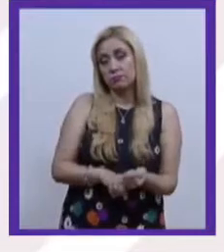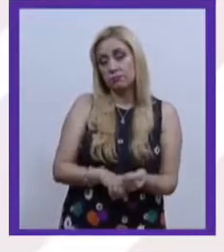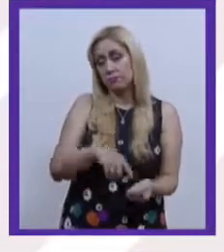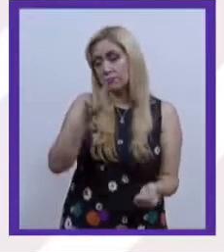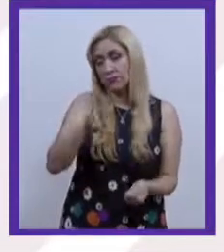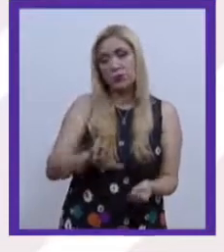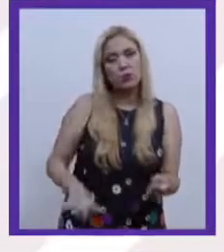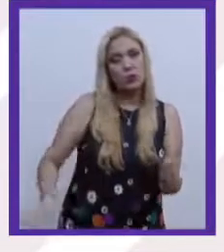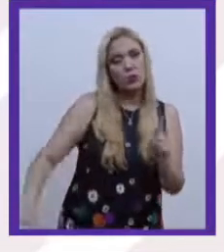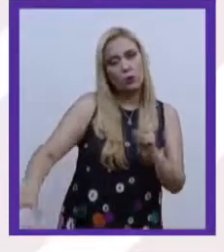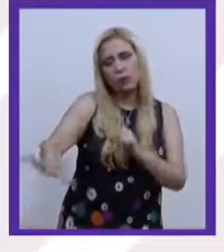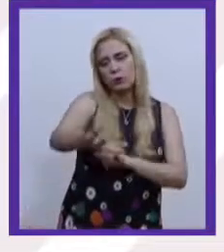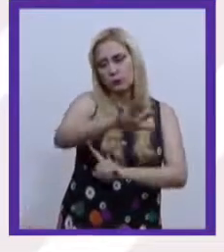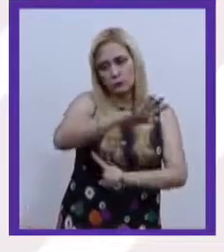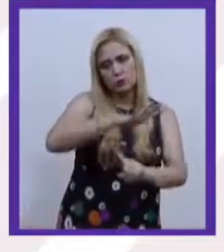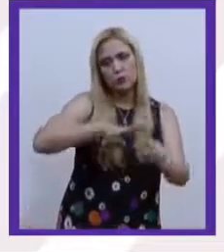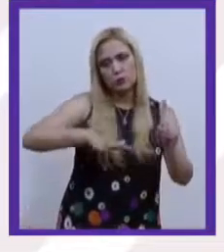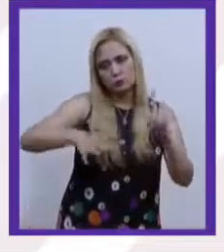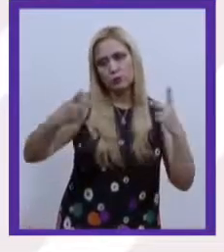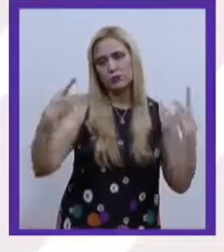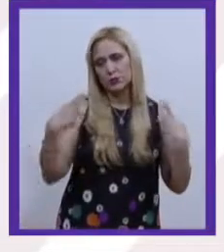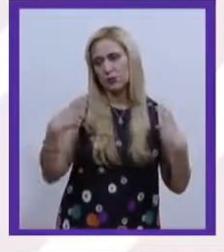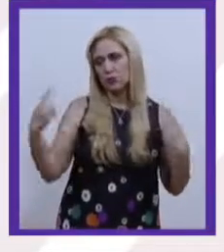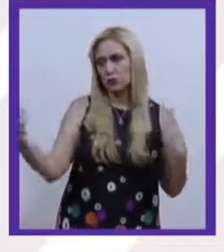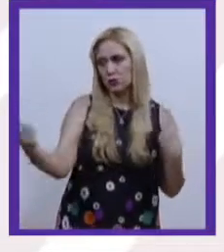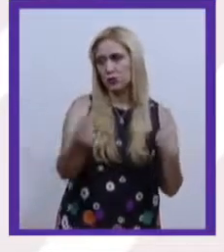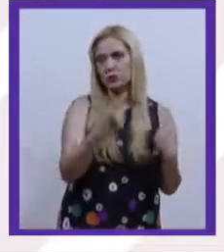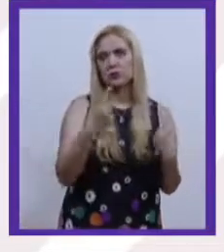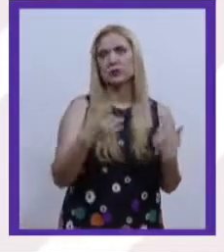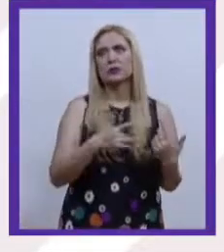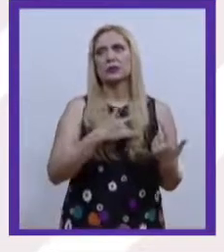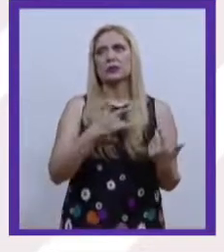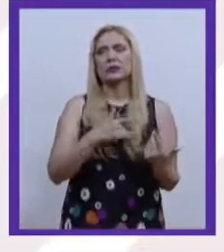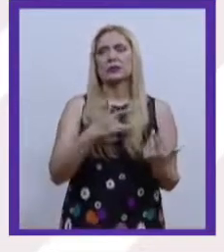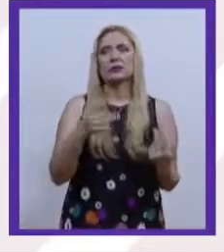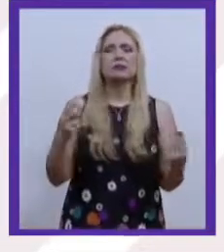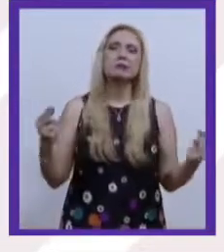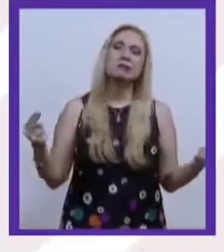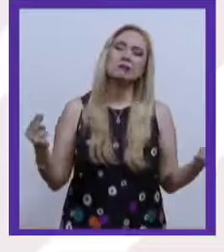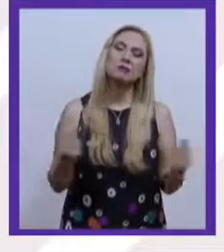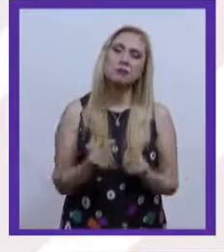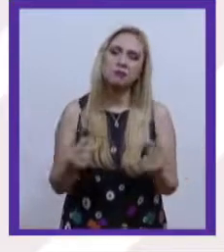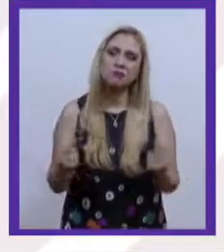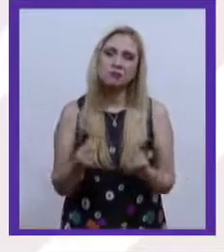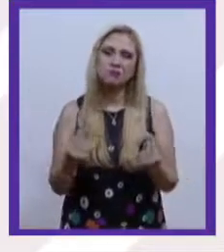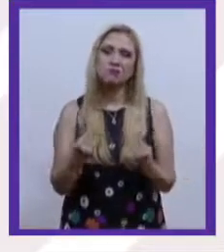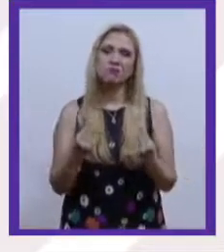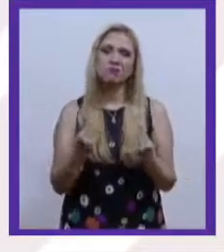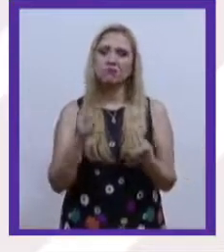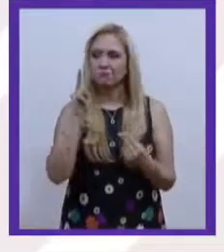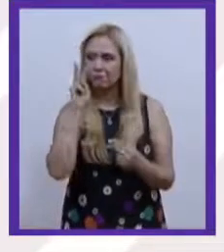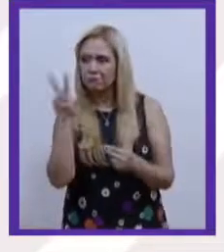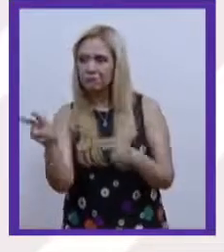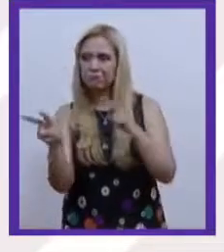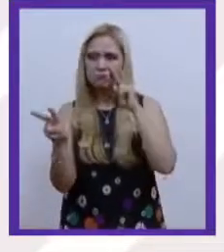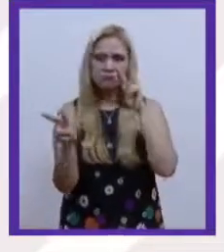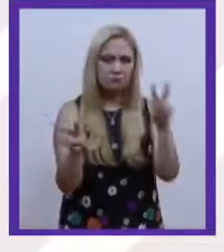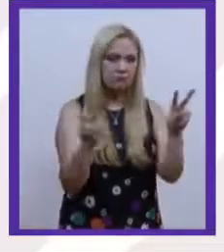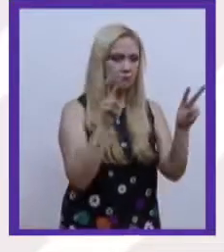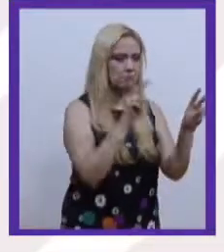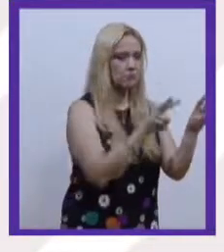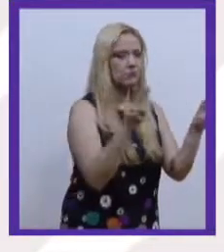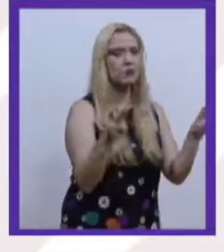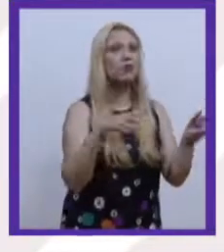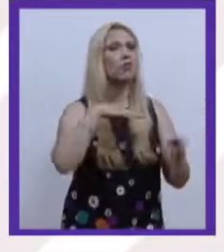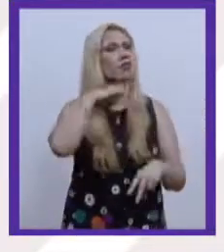valor social, ¿no? Y justo cómo necesitamos también mirar a distintos ámbitos en donde quizá